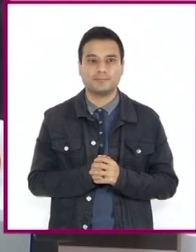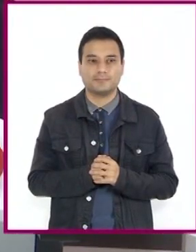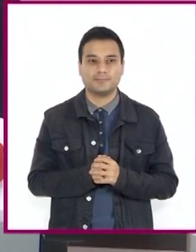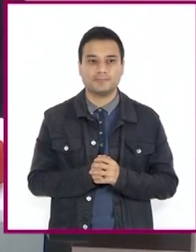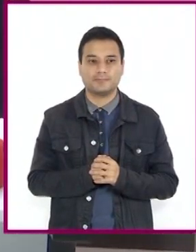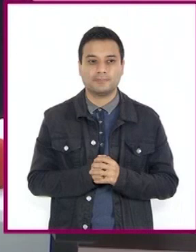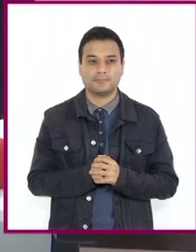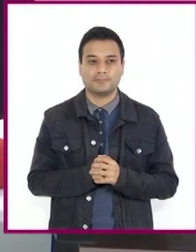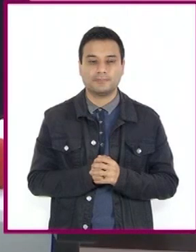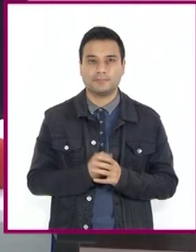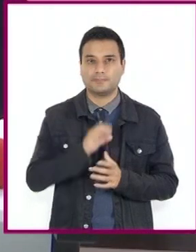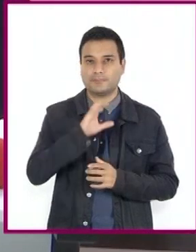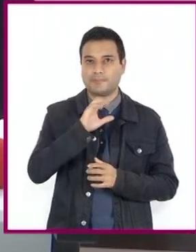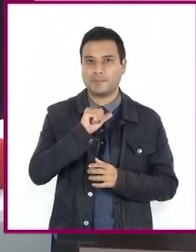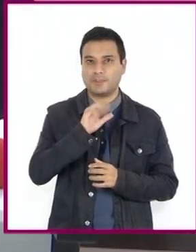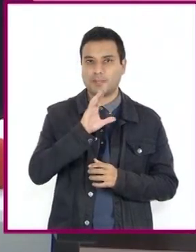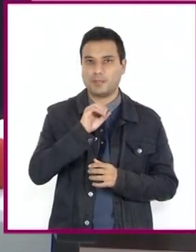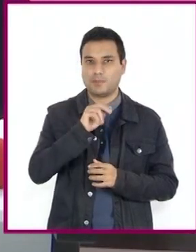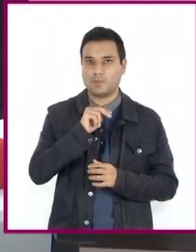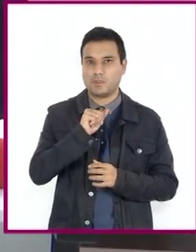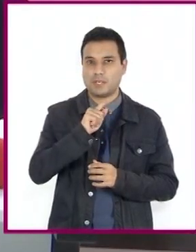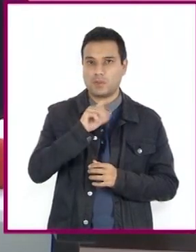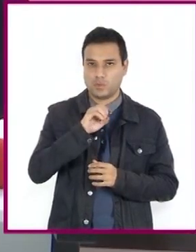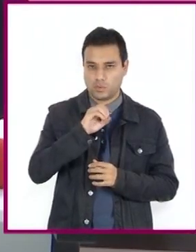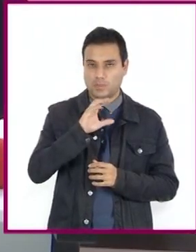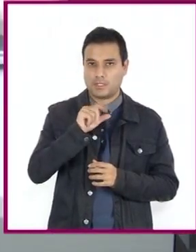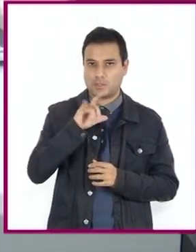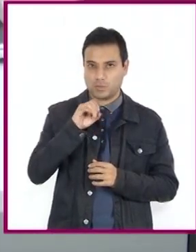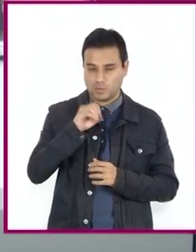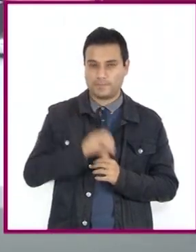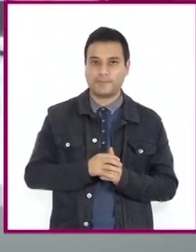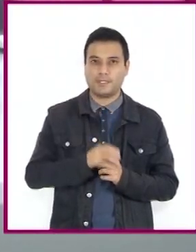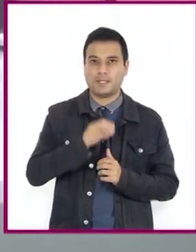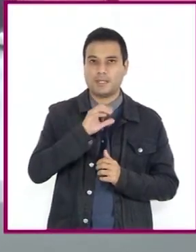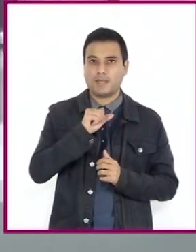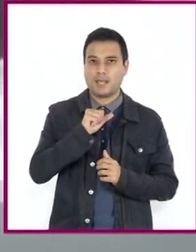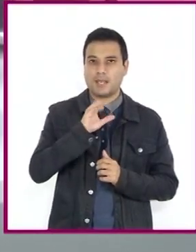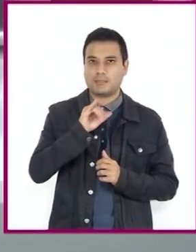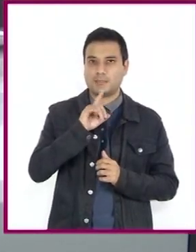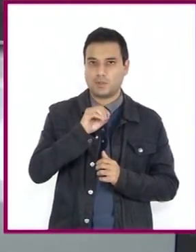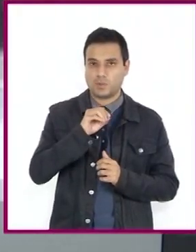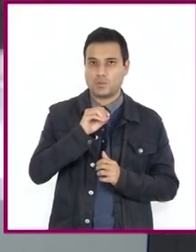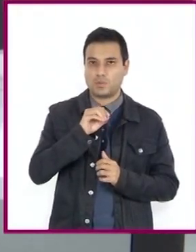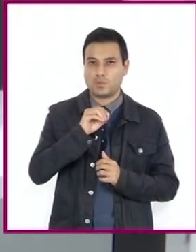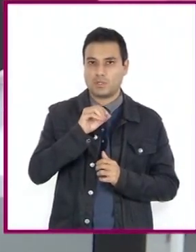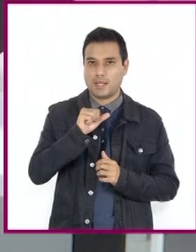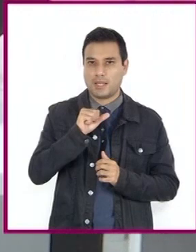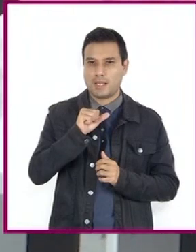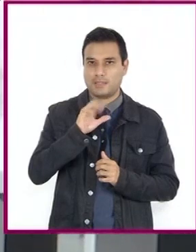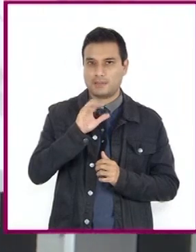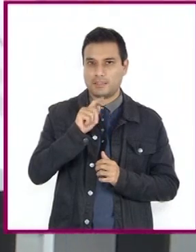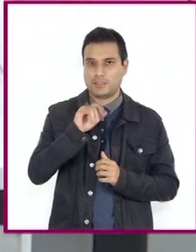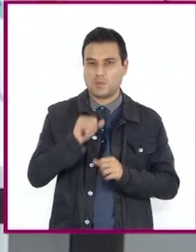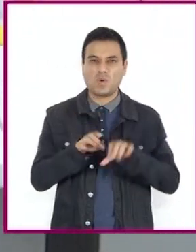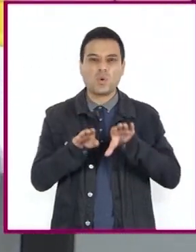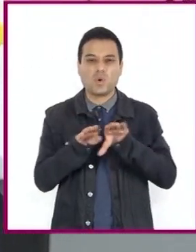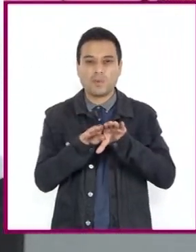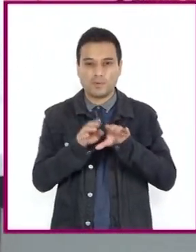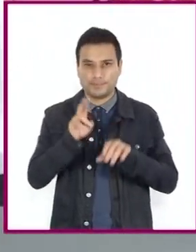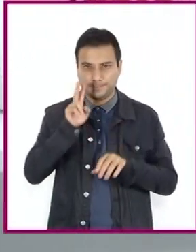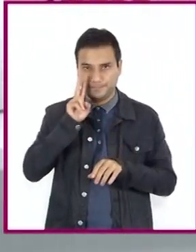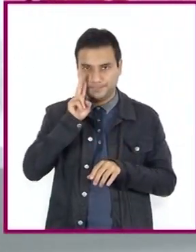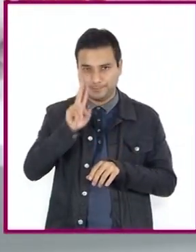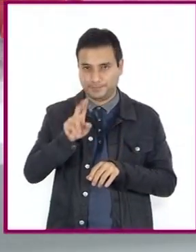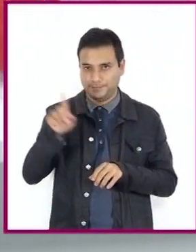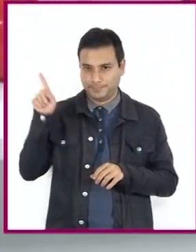Carbonato de calcio, ácido acético, y nos resulta acetato de calcio más dióxido de